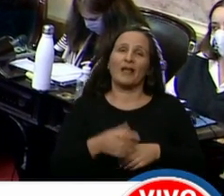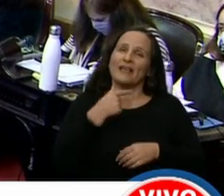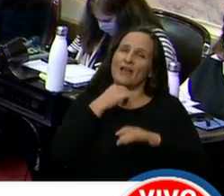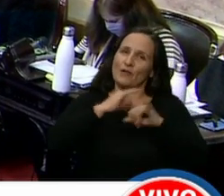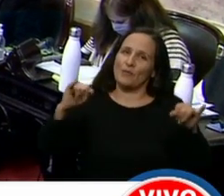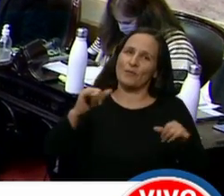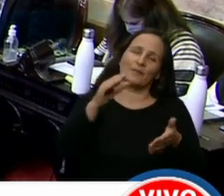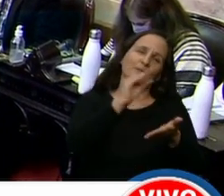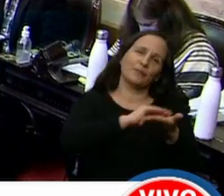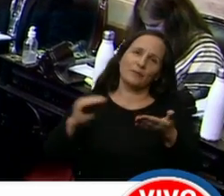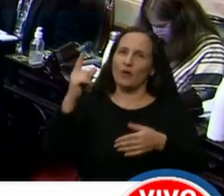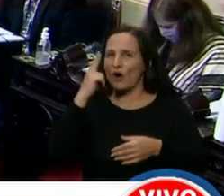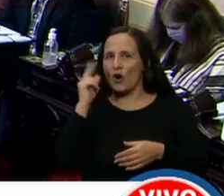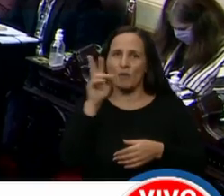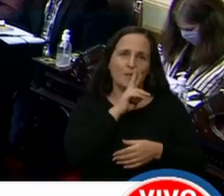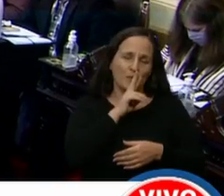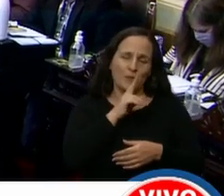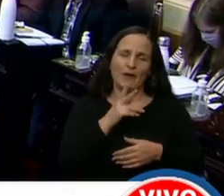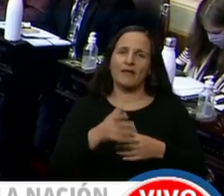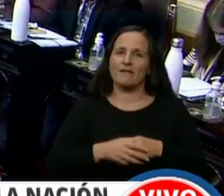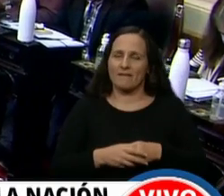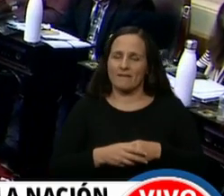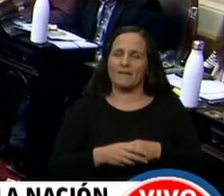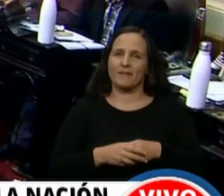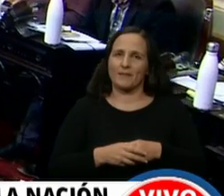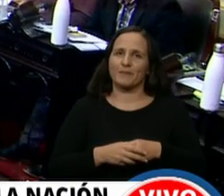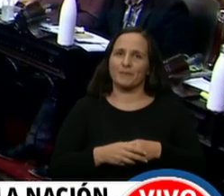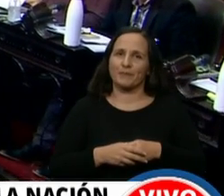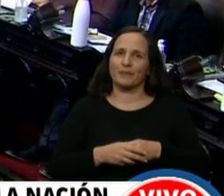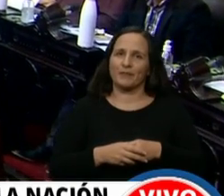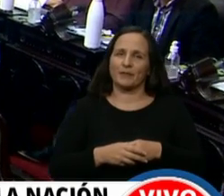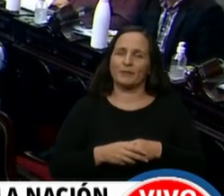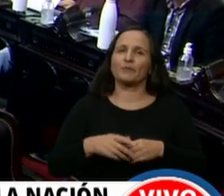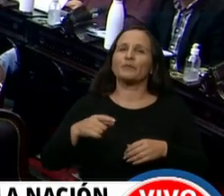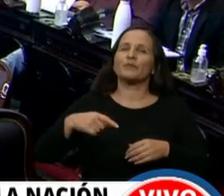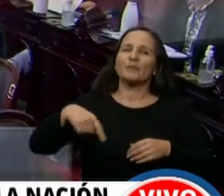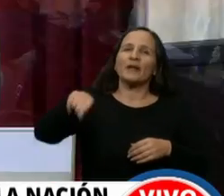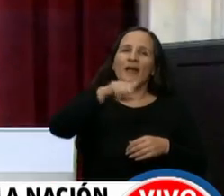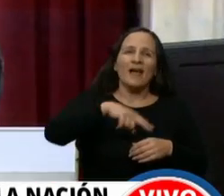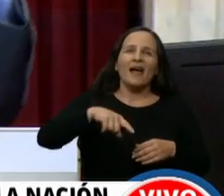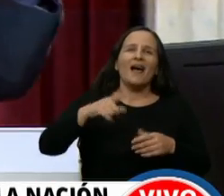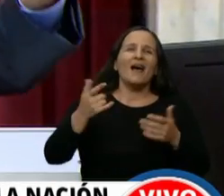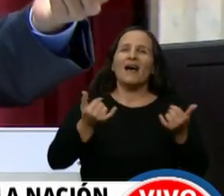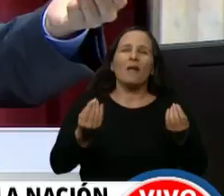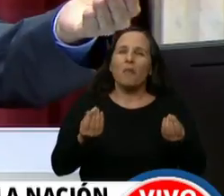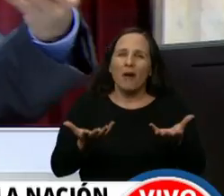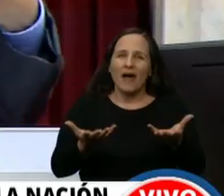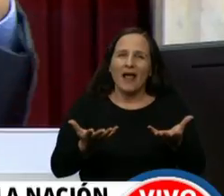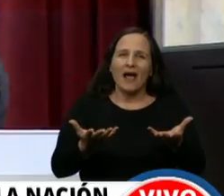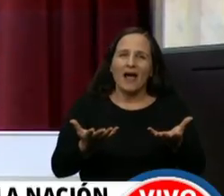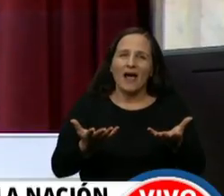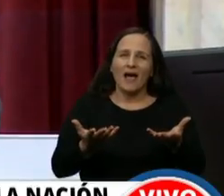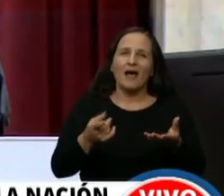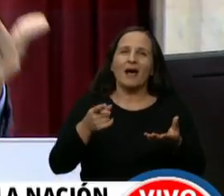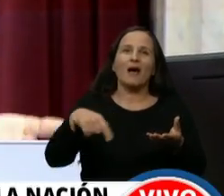que precisamente el sentido de que cada uno tenga ese servicio es para que se lo